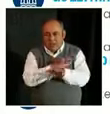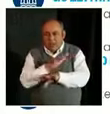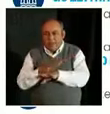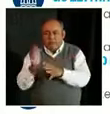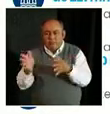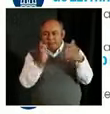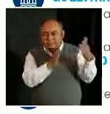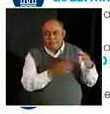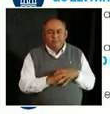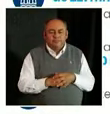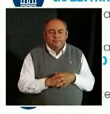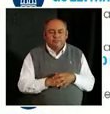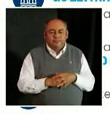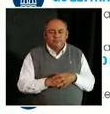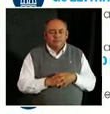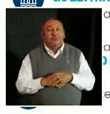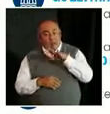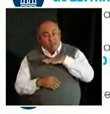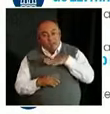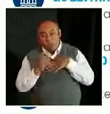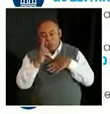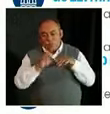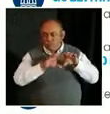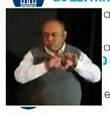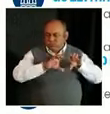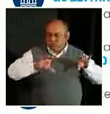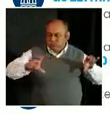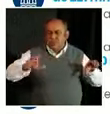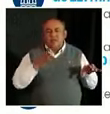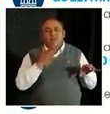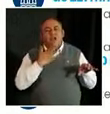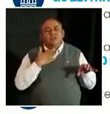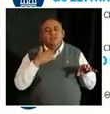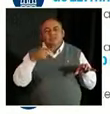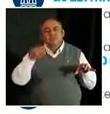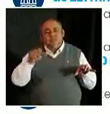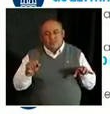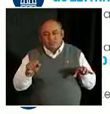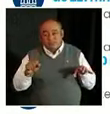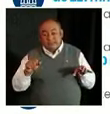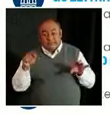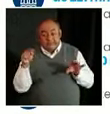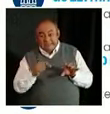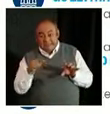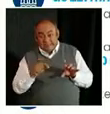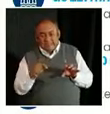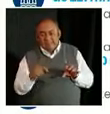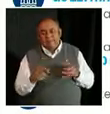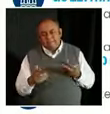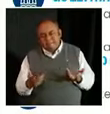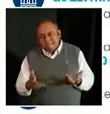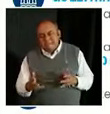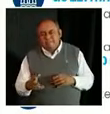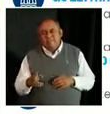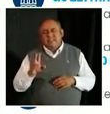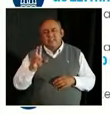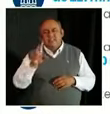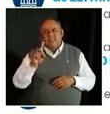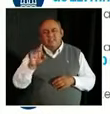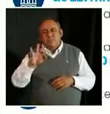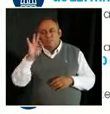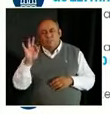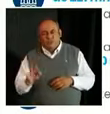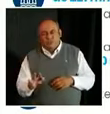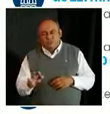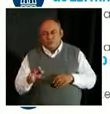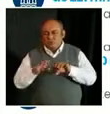hay un ducto de gas de Sempra Infraestructura que surte aproximadamente el 30% de